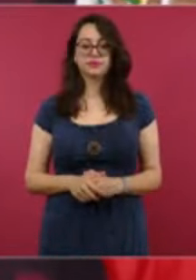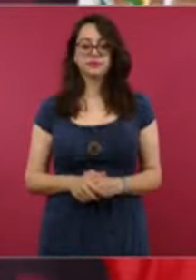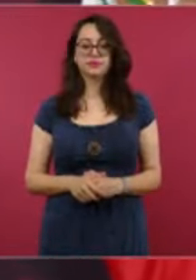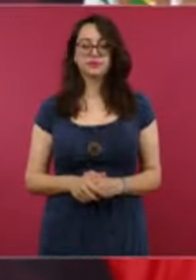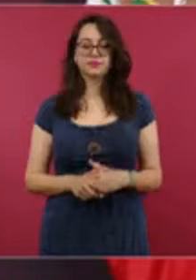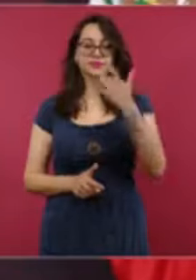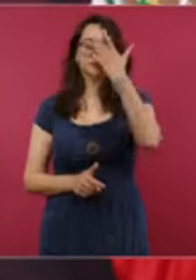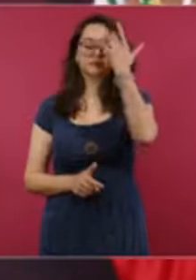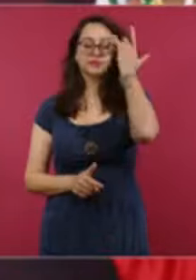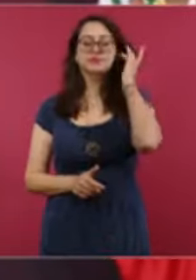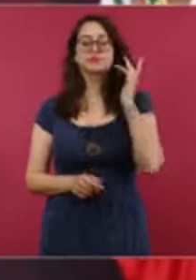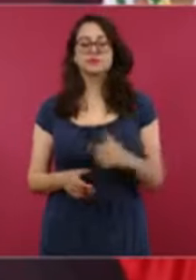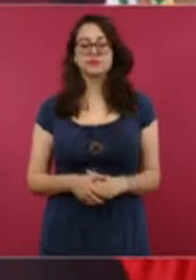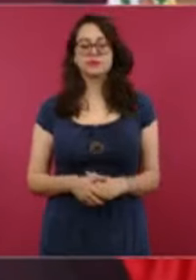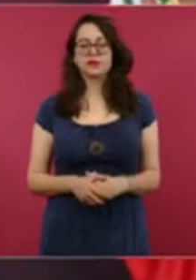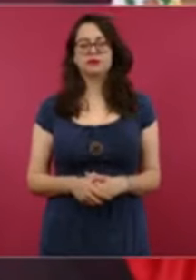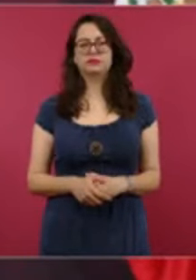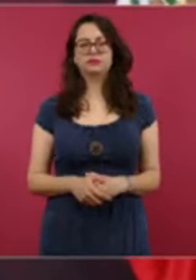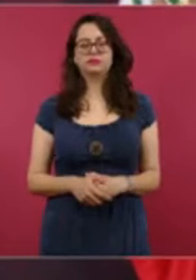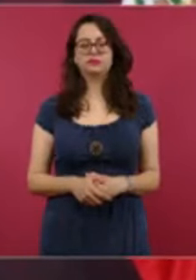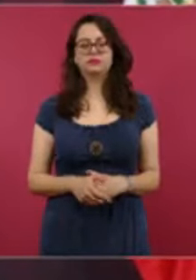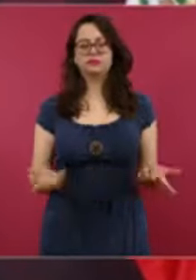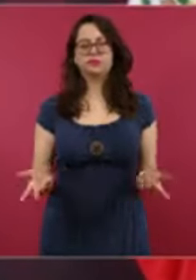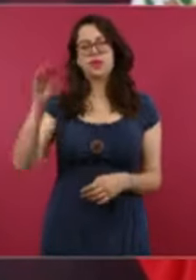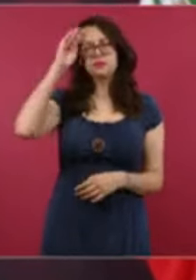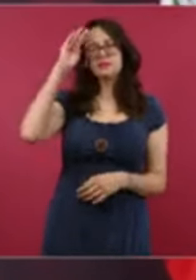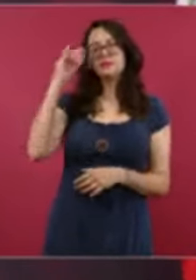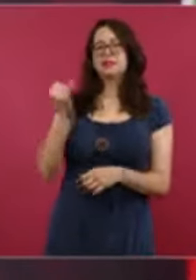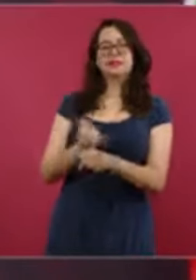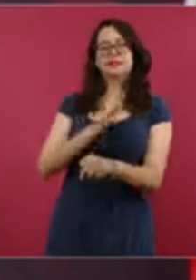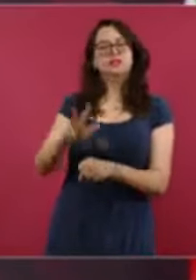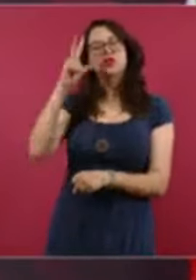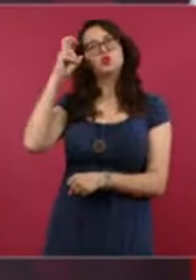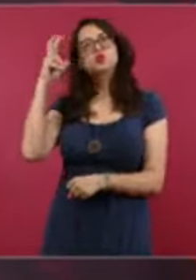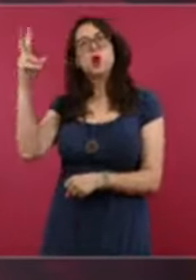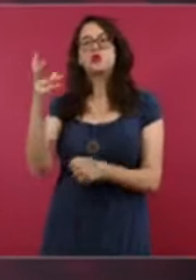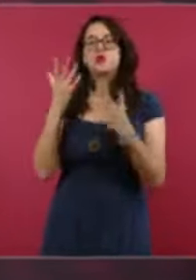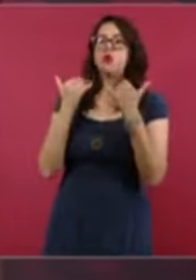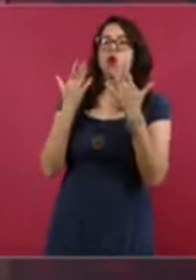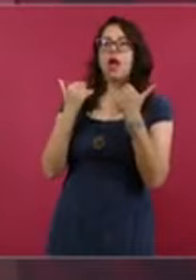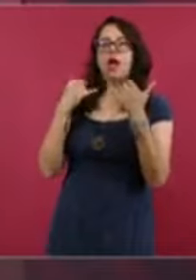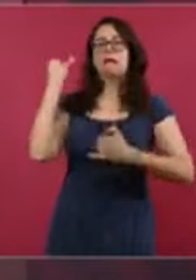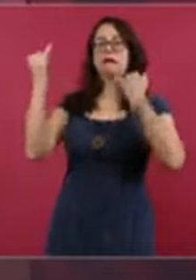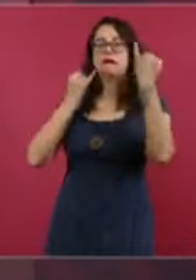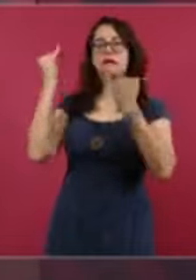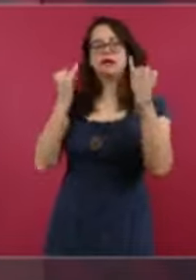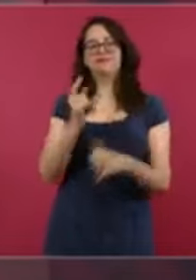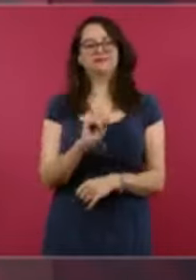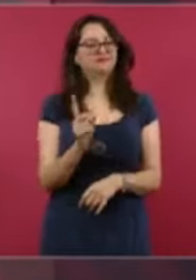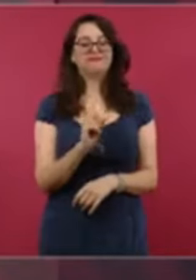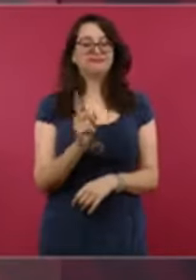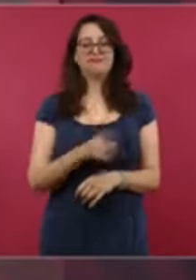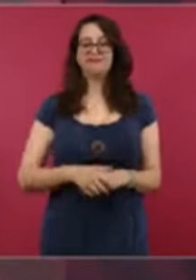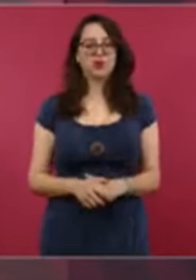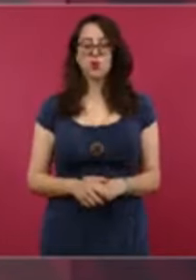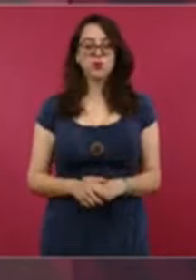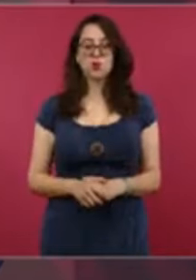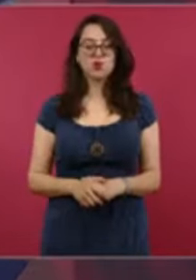Aunque parezca utópico, increíble, fantasioso, nada de